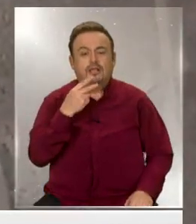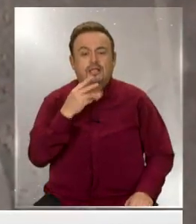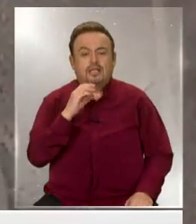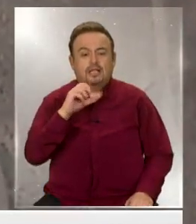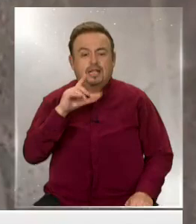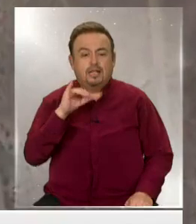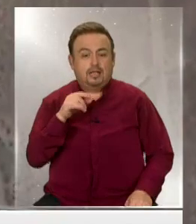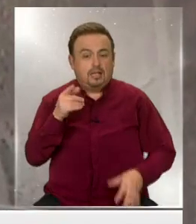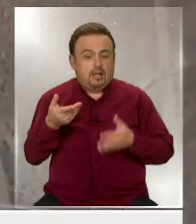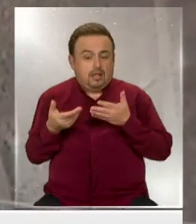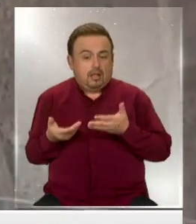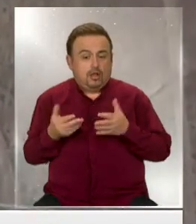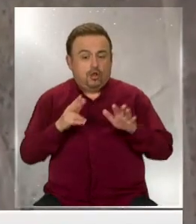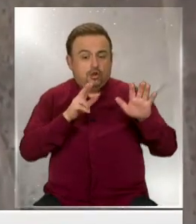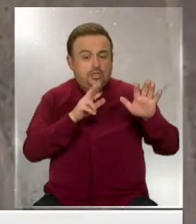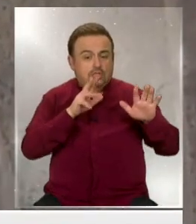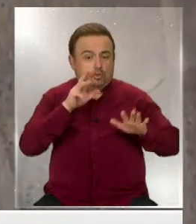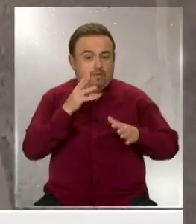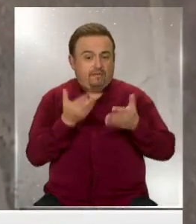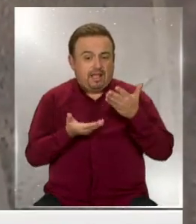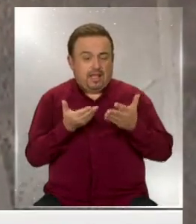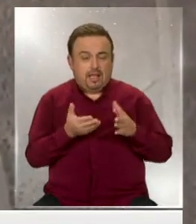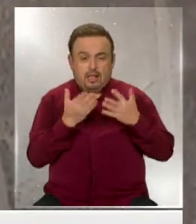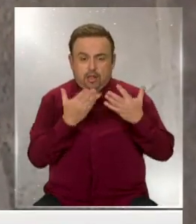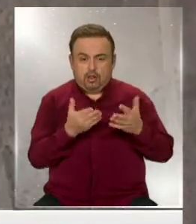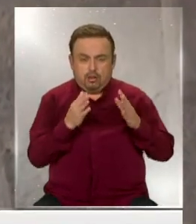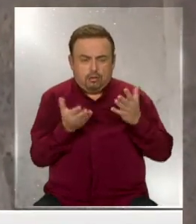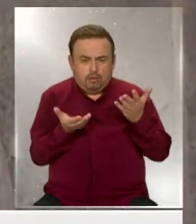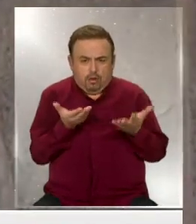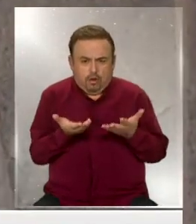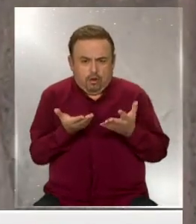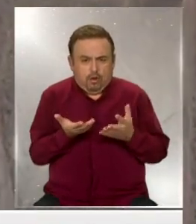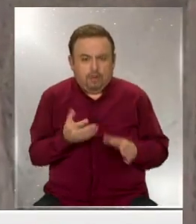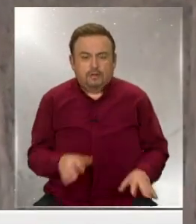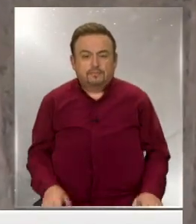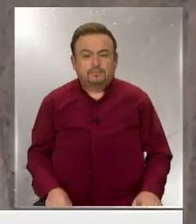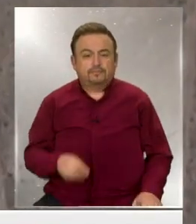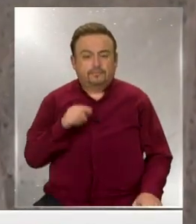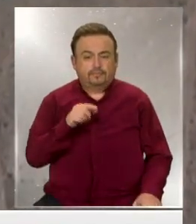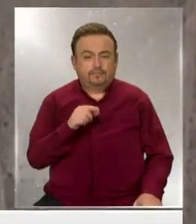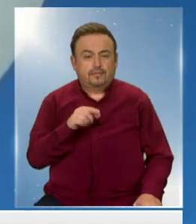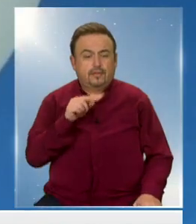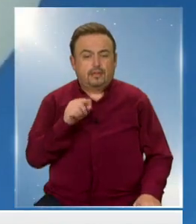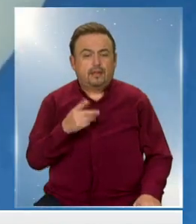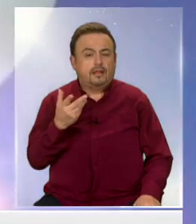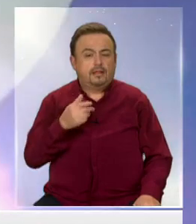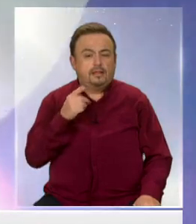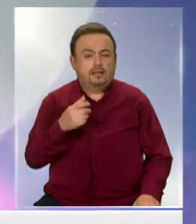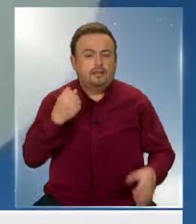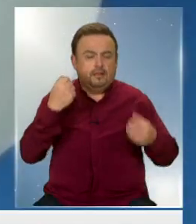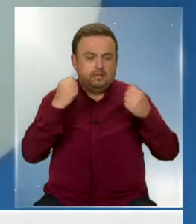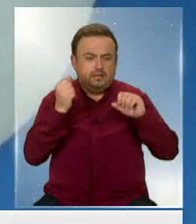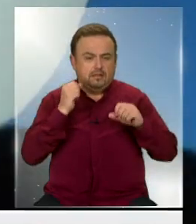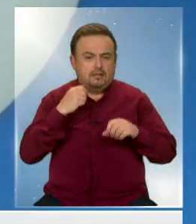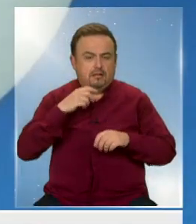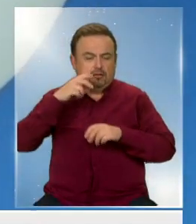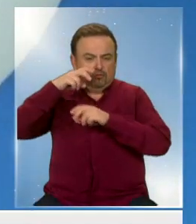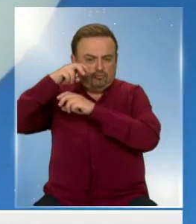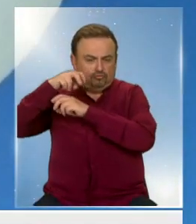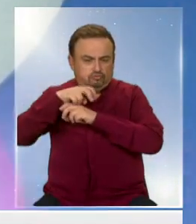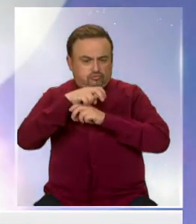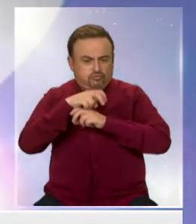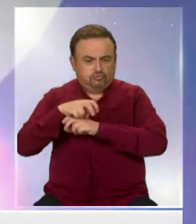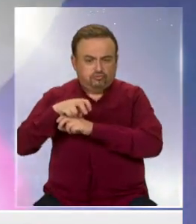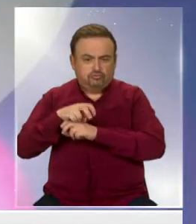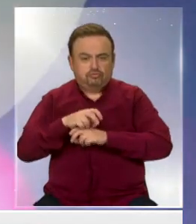teniendo en cuenta que él pesa 89 kilos, porque hay que barajar todas esas posibilidades. Para este reto, Blaine se dedicó a practicar paracaidismo, a